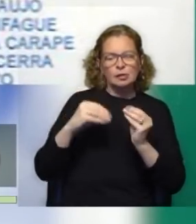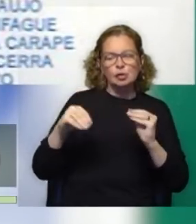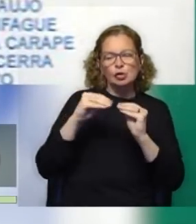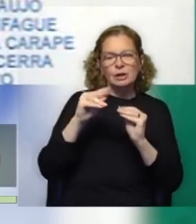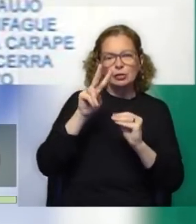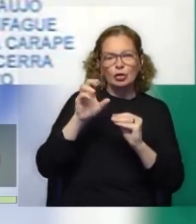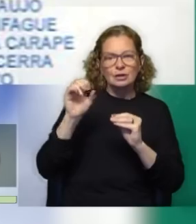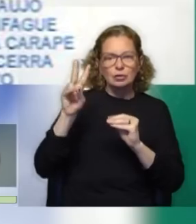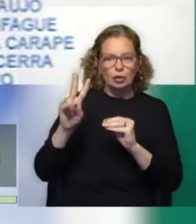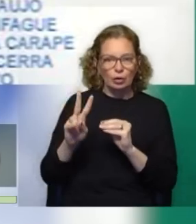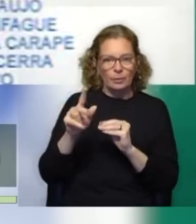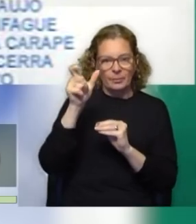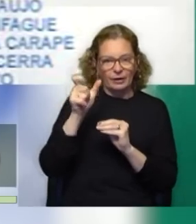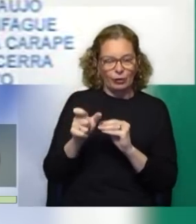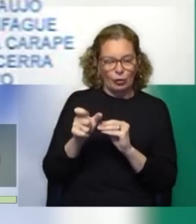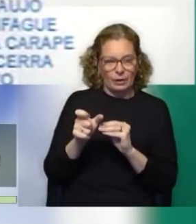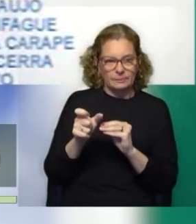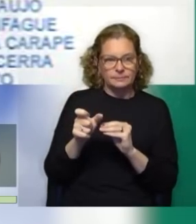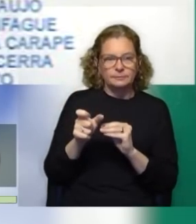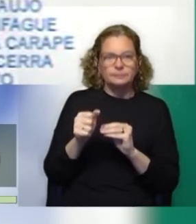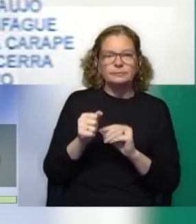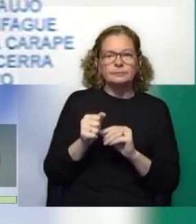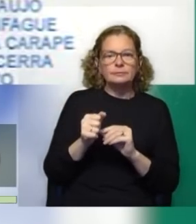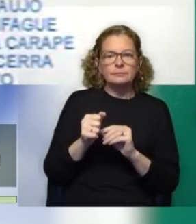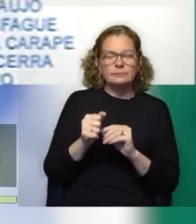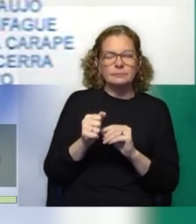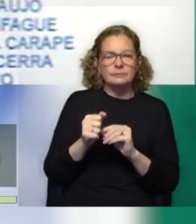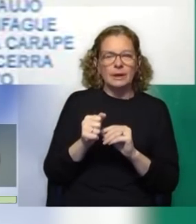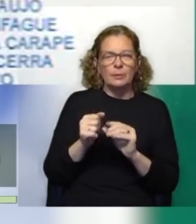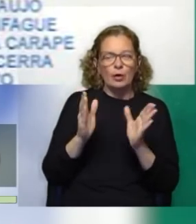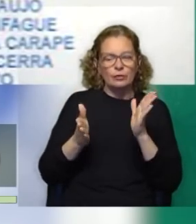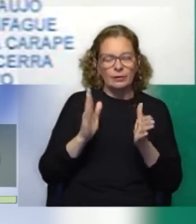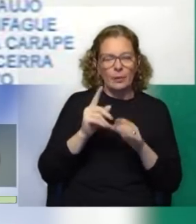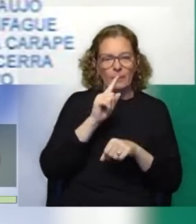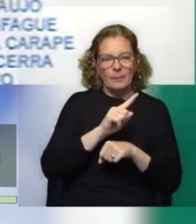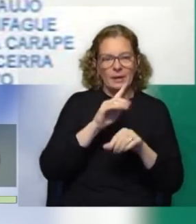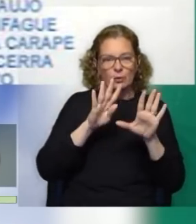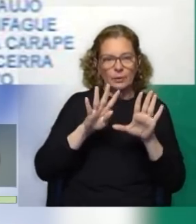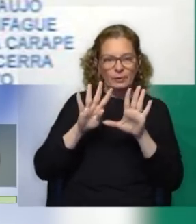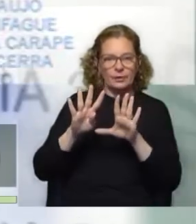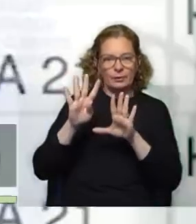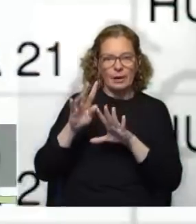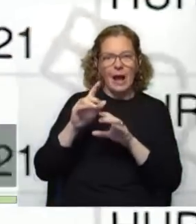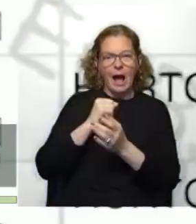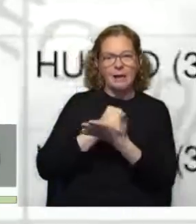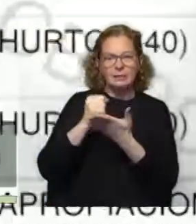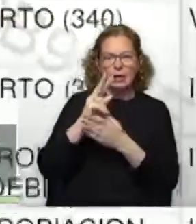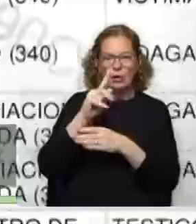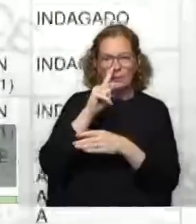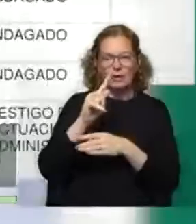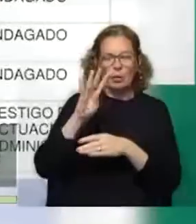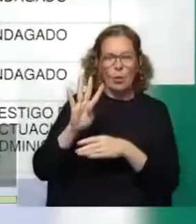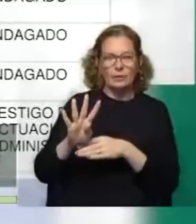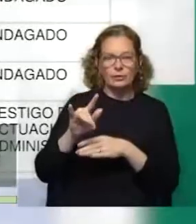postulaciones para integrar el órgano deliberativo nacional para el período 1999-2004 para esa fecha Alejandro